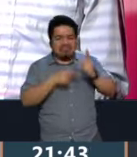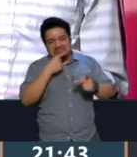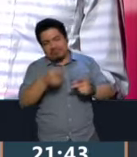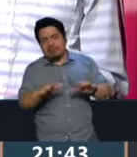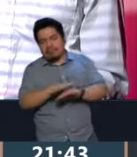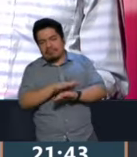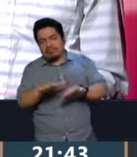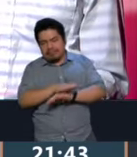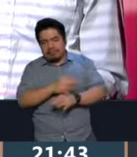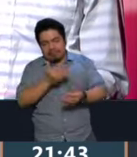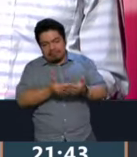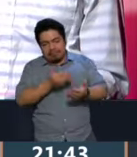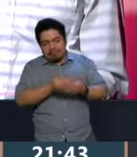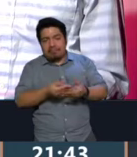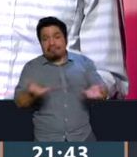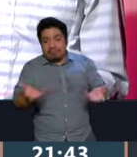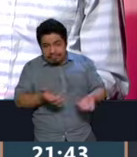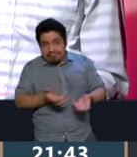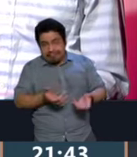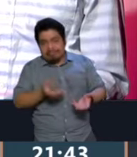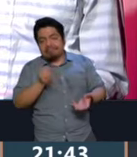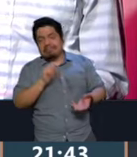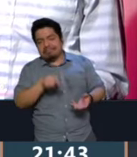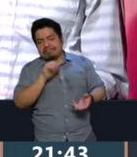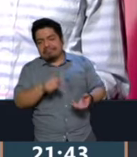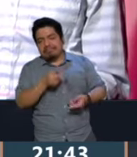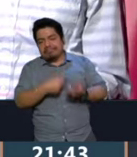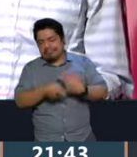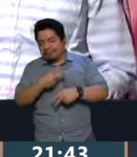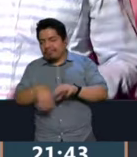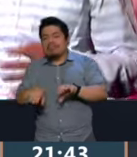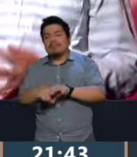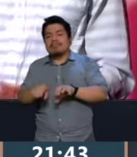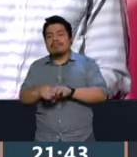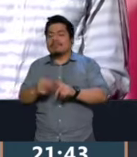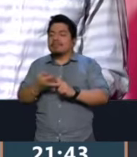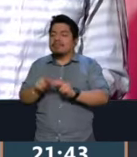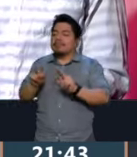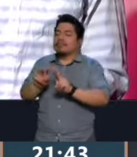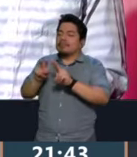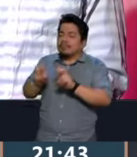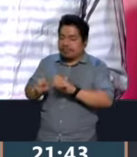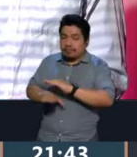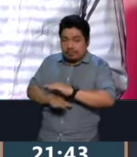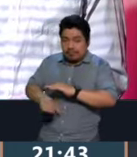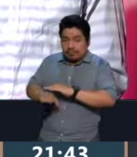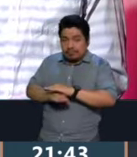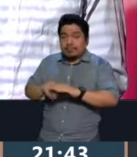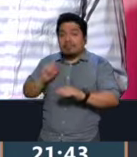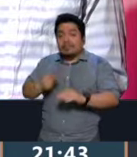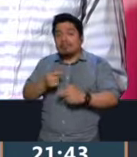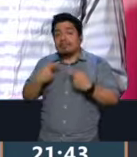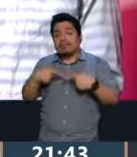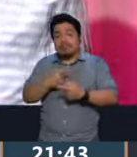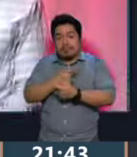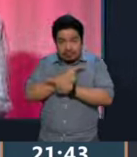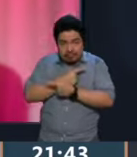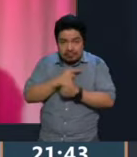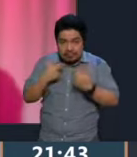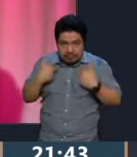lo que hacemos, las acciones, y definitivamente también volviendo un poco al origen en cuanto a temas básicos de qué es la dignidad de la persona humana,